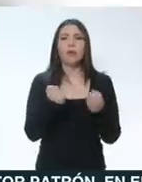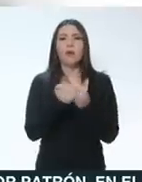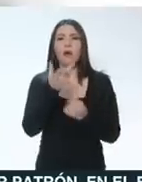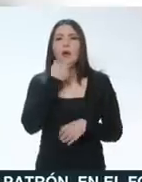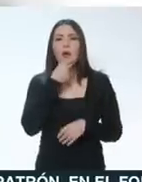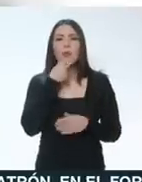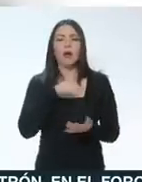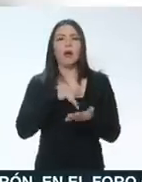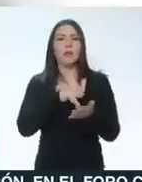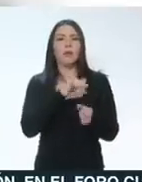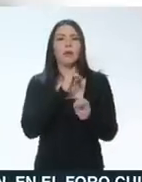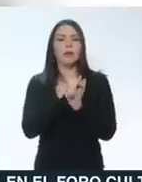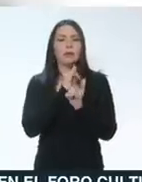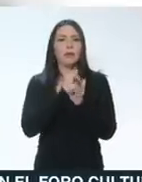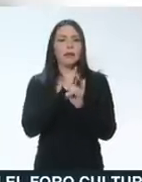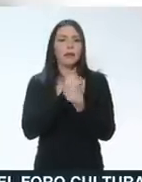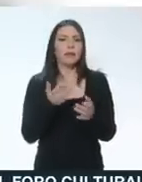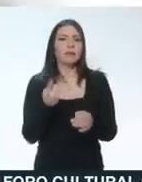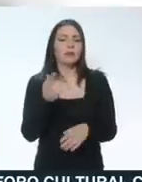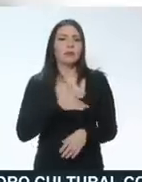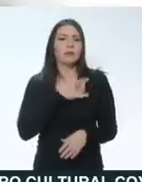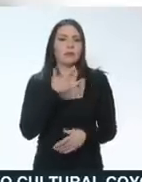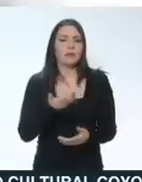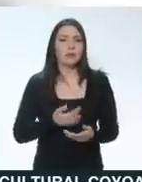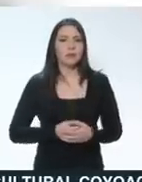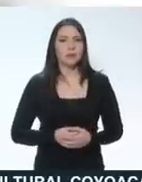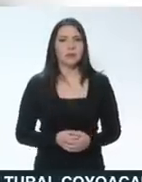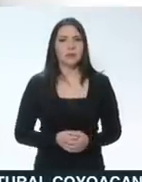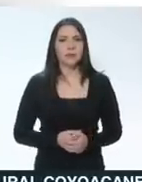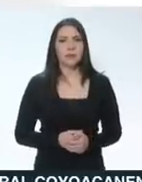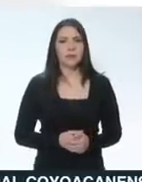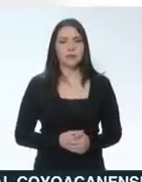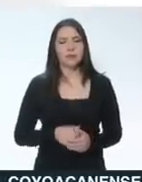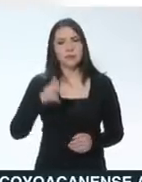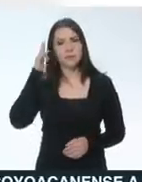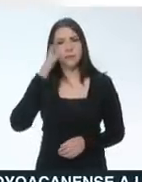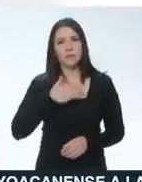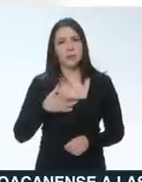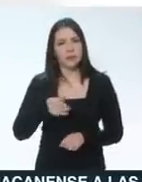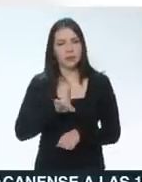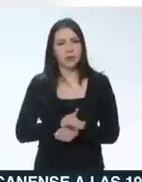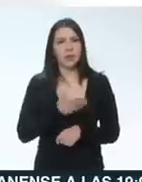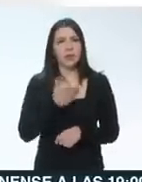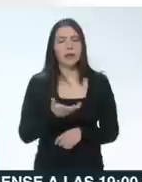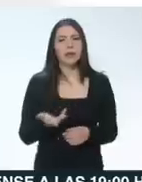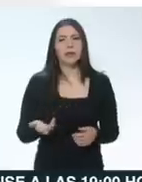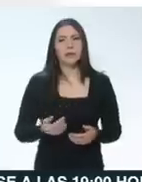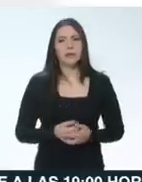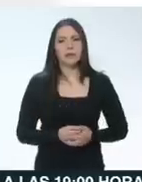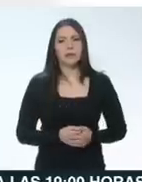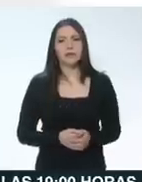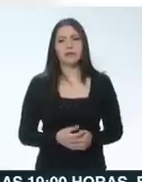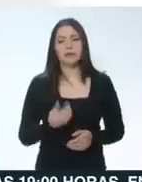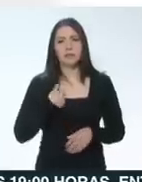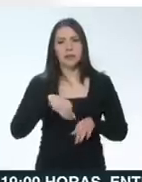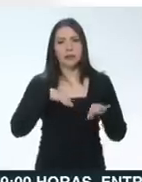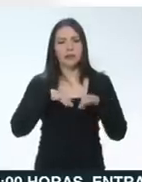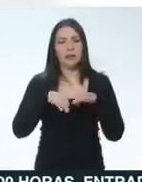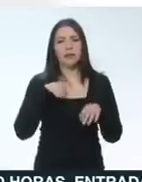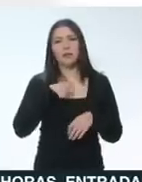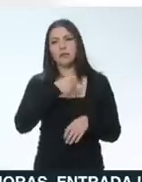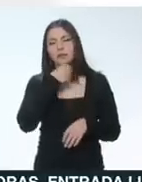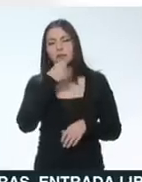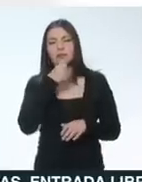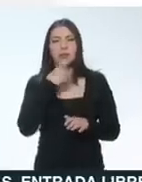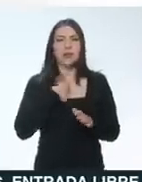a través de las redes sociales? Buenos días, Enrique, por supuesto. Bueno, como periodista yo creo